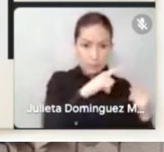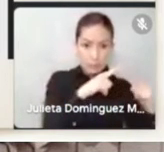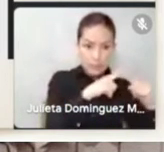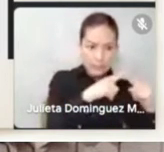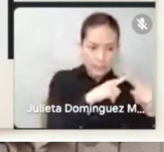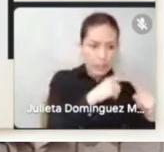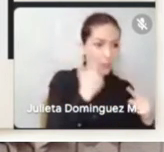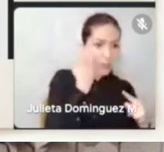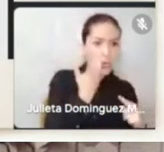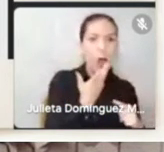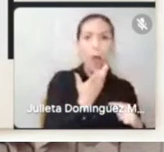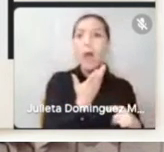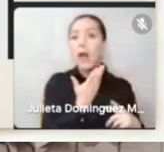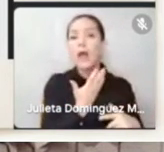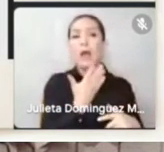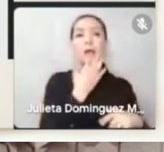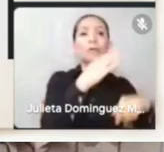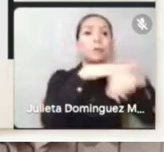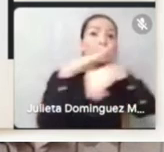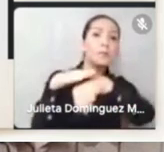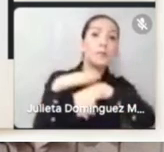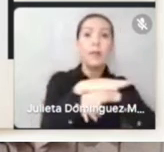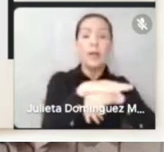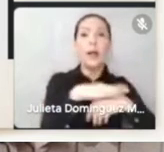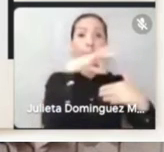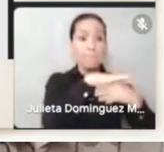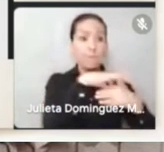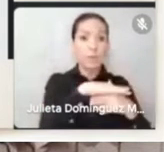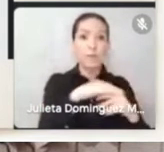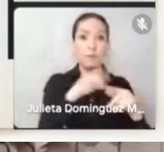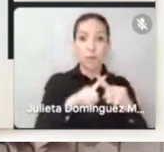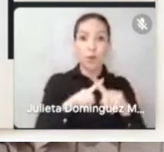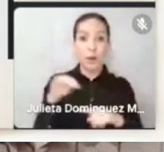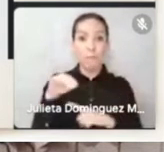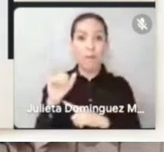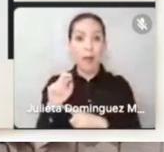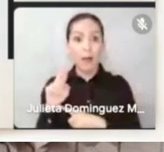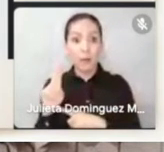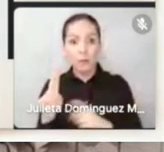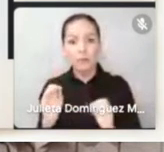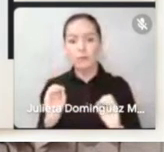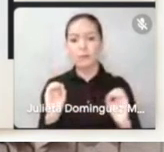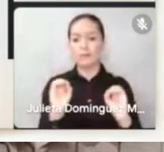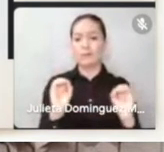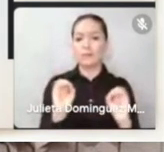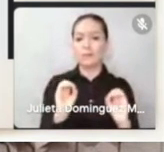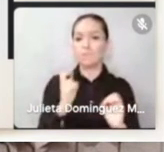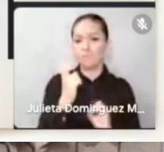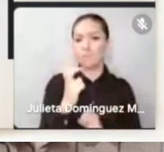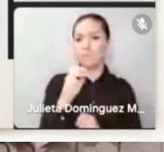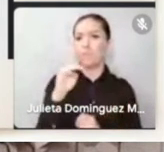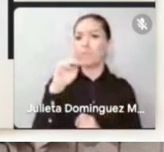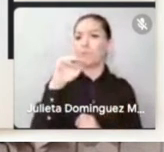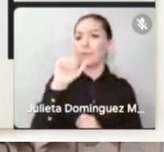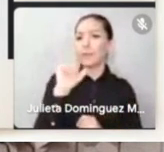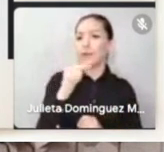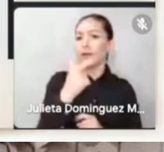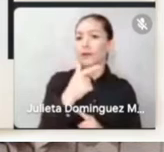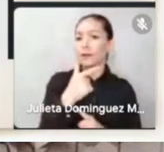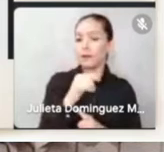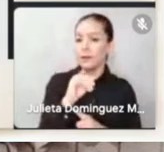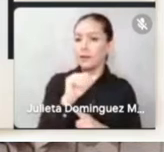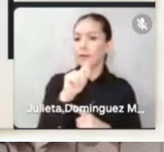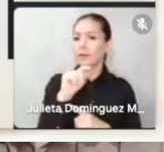electoral, posicionando a la candidatura ganadora, razón por la cual en el proyecto de la magistrada ponente se